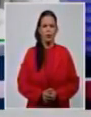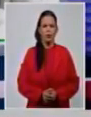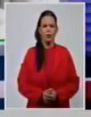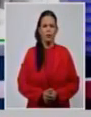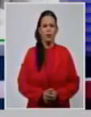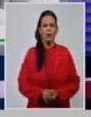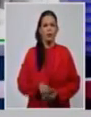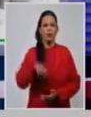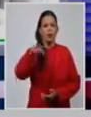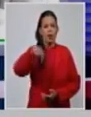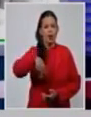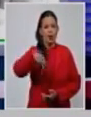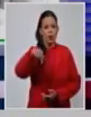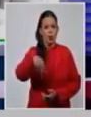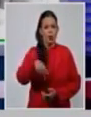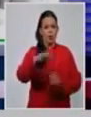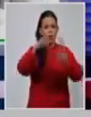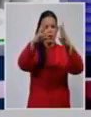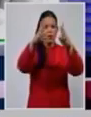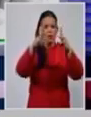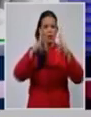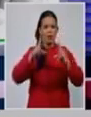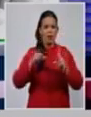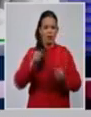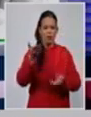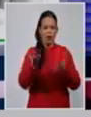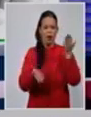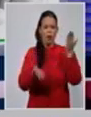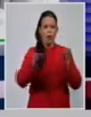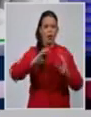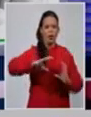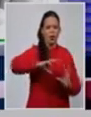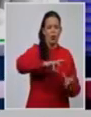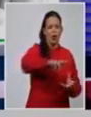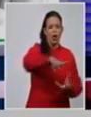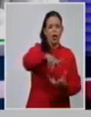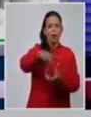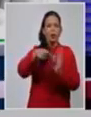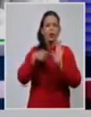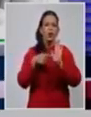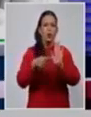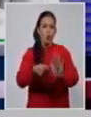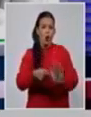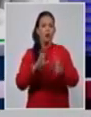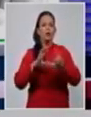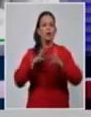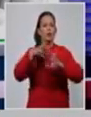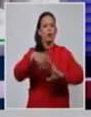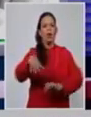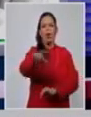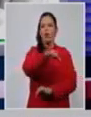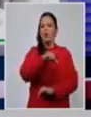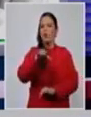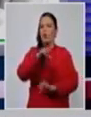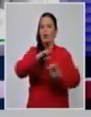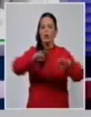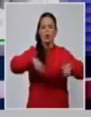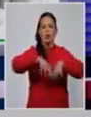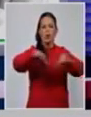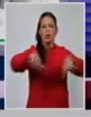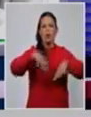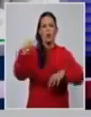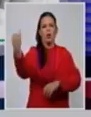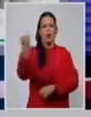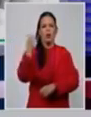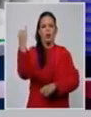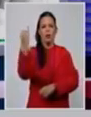Y en esta jornada las cifras del mundo hablan de lo complejo también de la situación internacional. Revisando ahora los